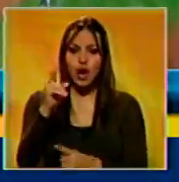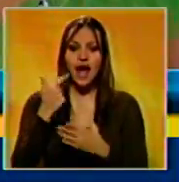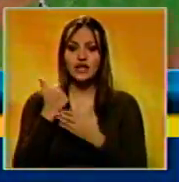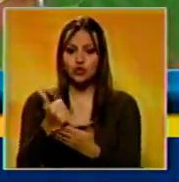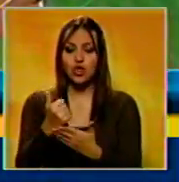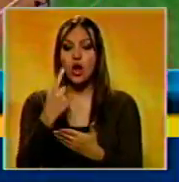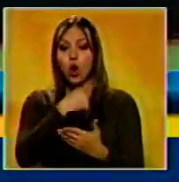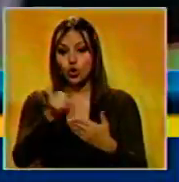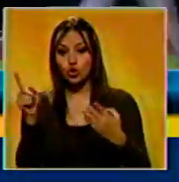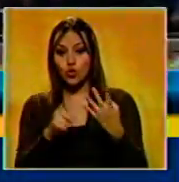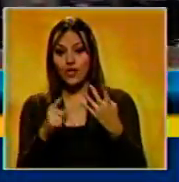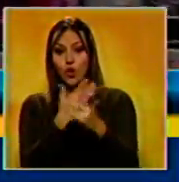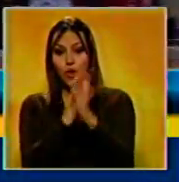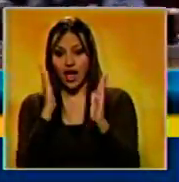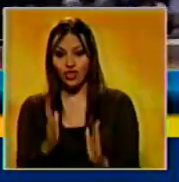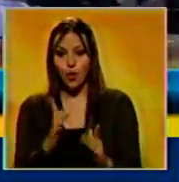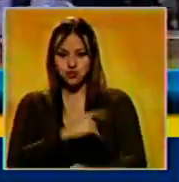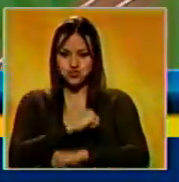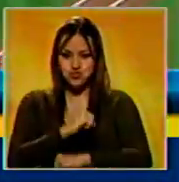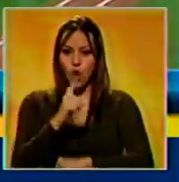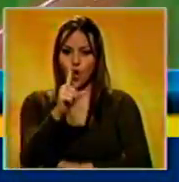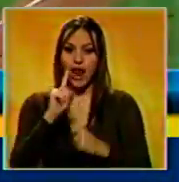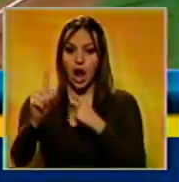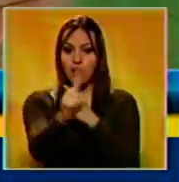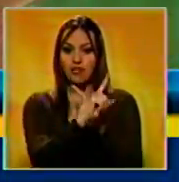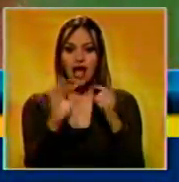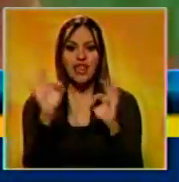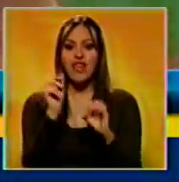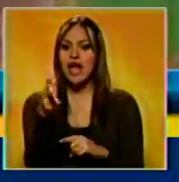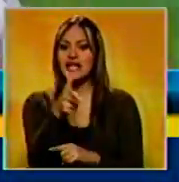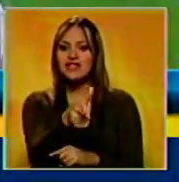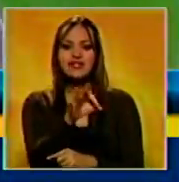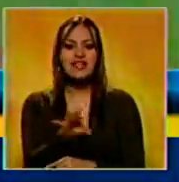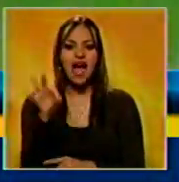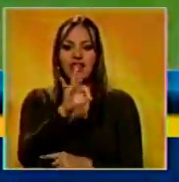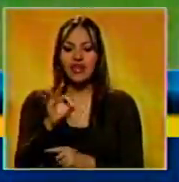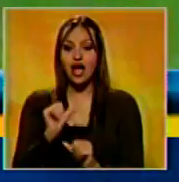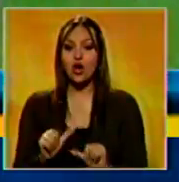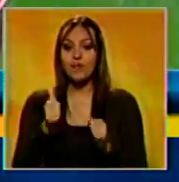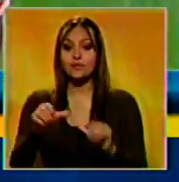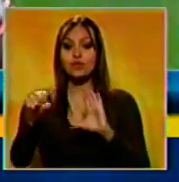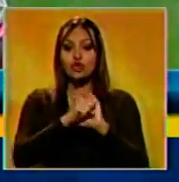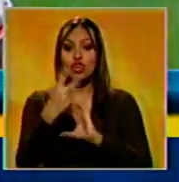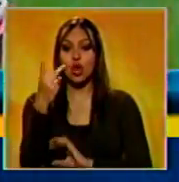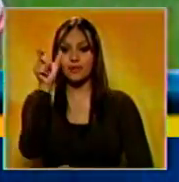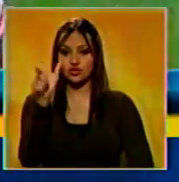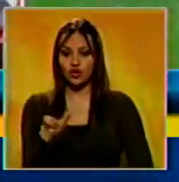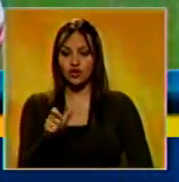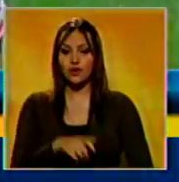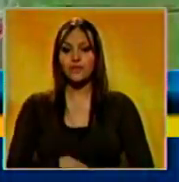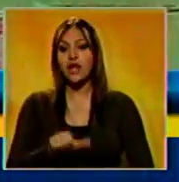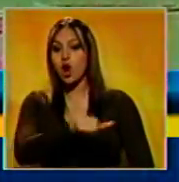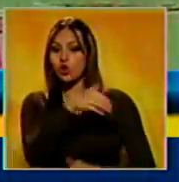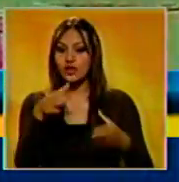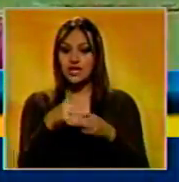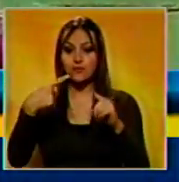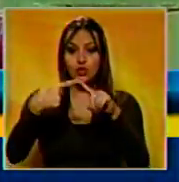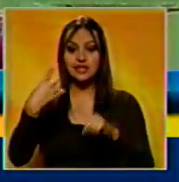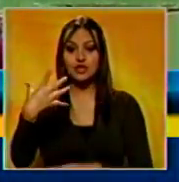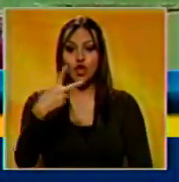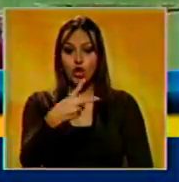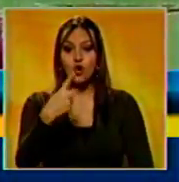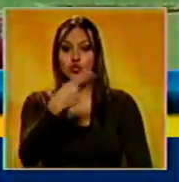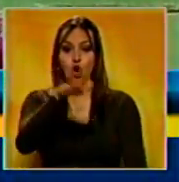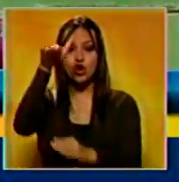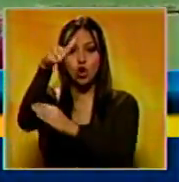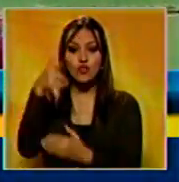se apuntó el triunfo tras el relevo de una entrada en la que no permitió ni hits ni carreras y ponchó a dos rivales. Por Arizona, Martín Prado se fue de 5-2 con